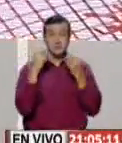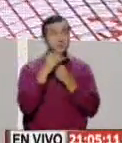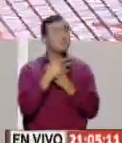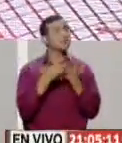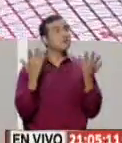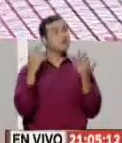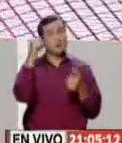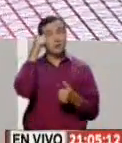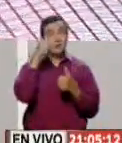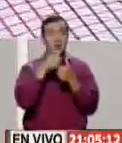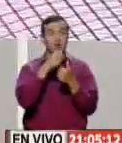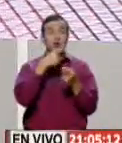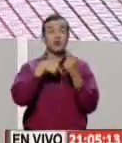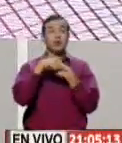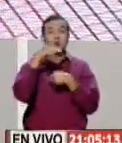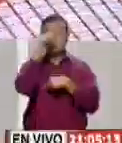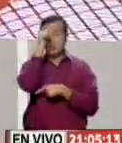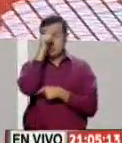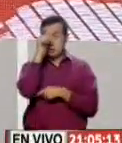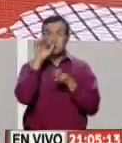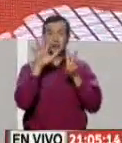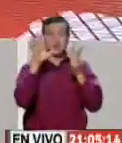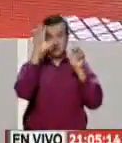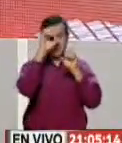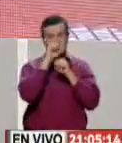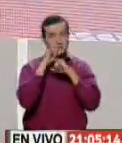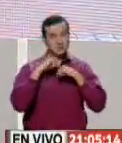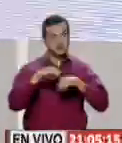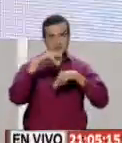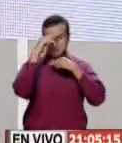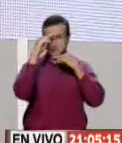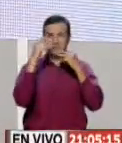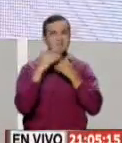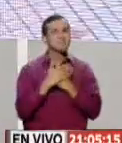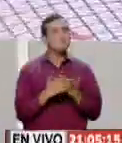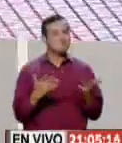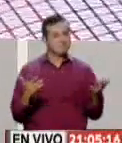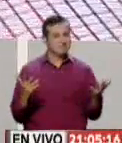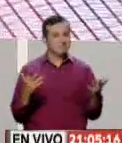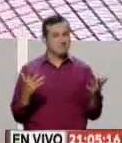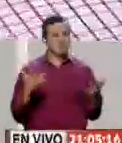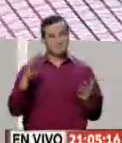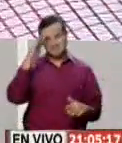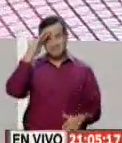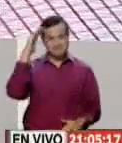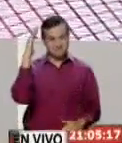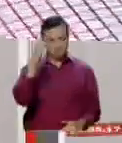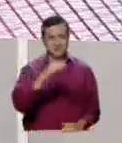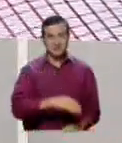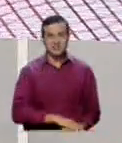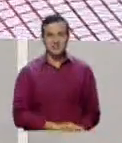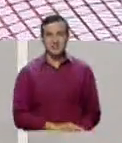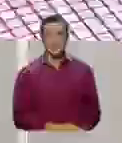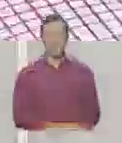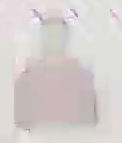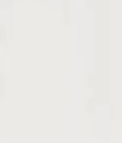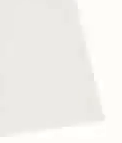acompañarnos. Recuerden, regresaremos el domingo a las 19 horas con más noticias para todos ustedes. Feliz fin de semana.